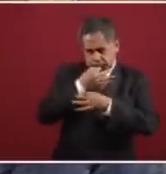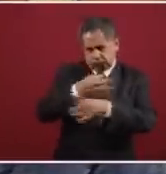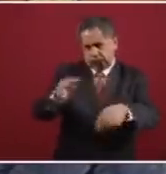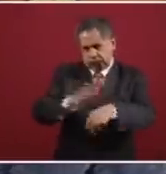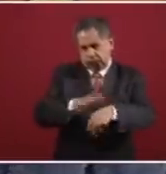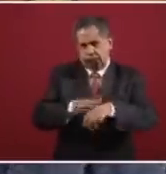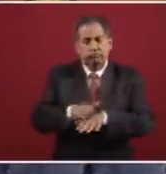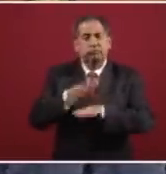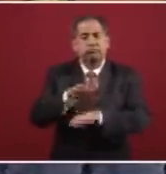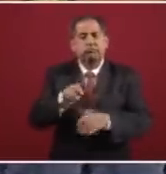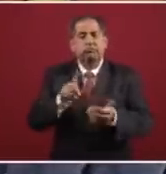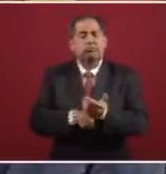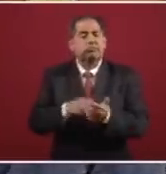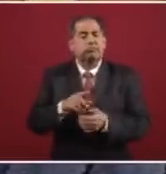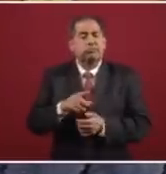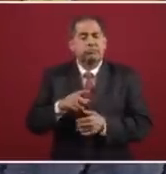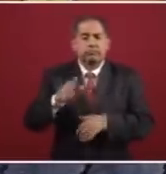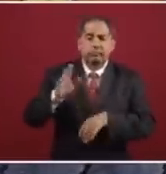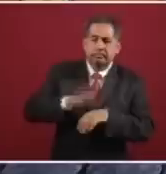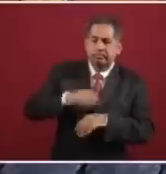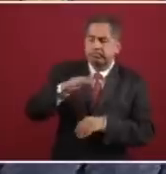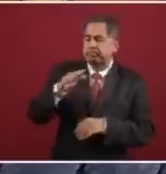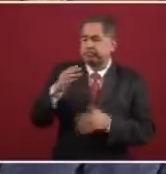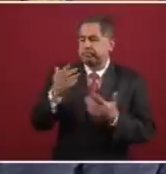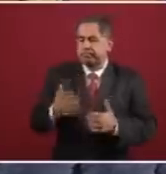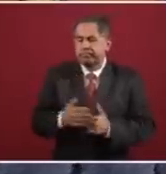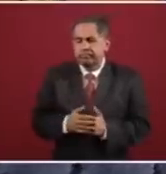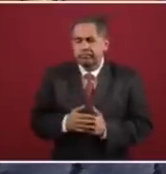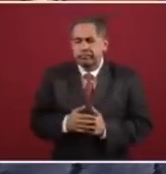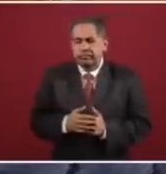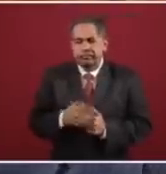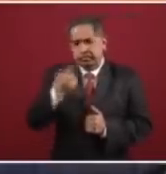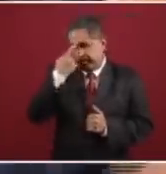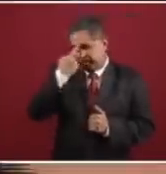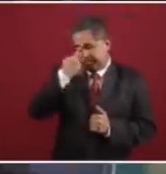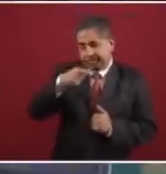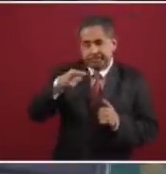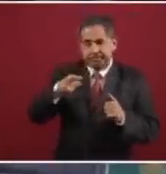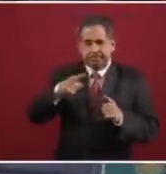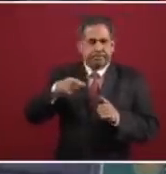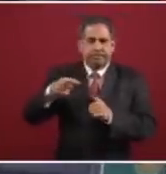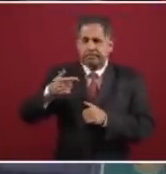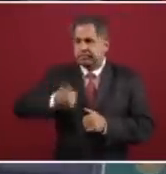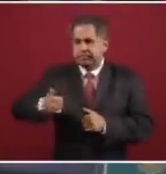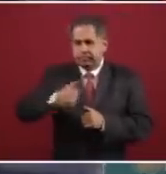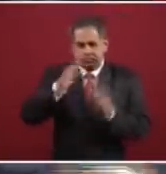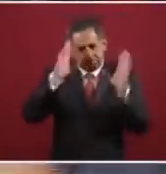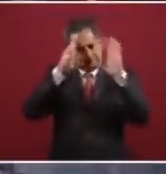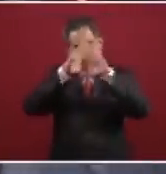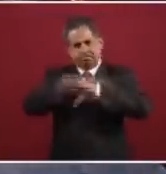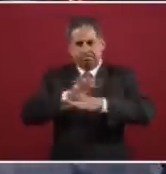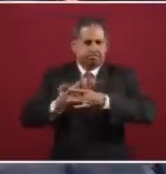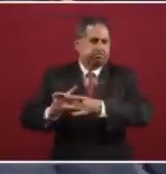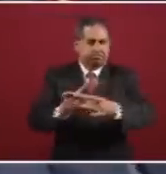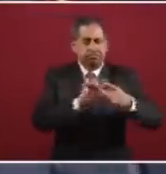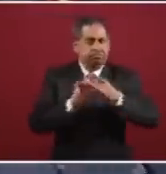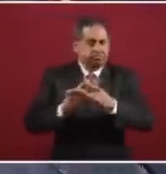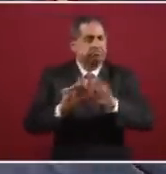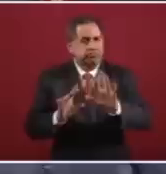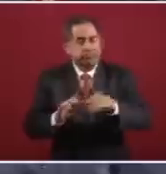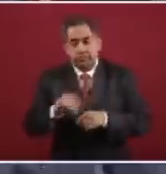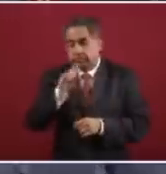en torno a que haya mayor pues conciliación entre cada uno. Pero vimos también a